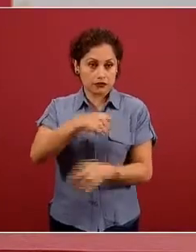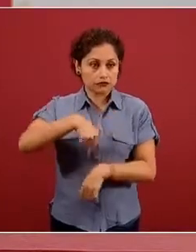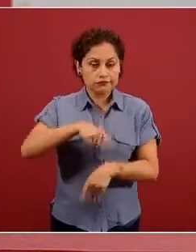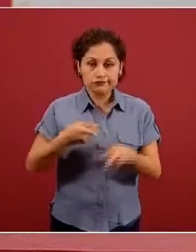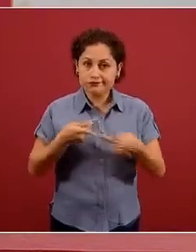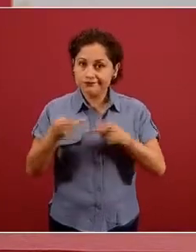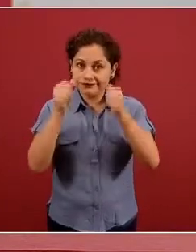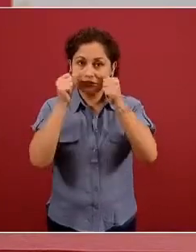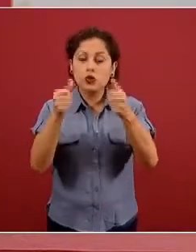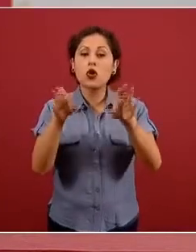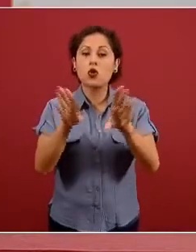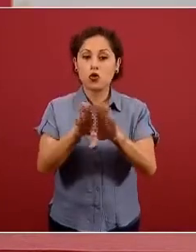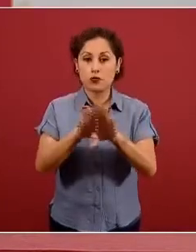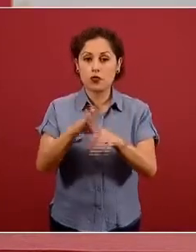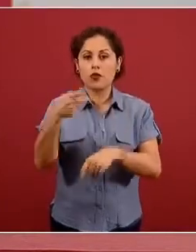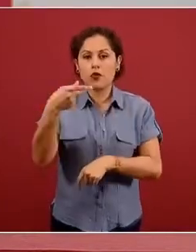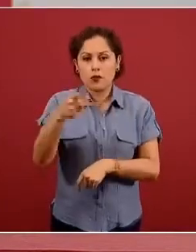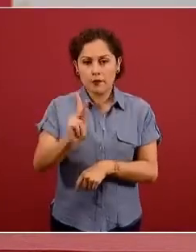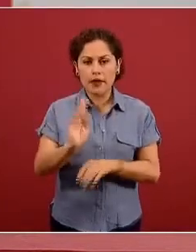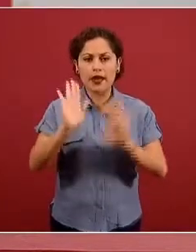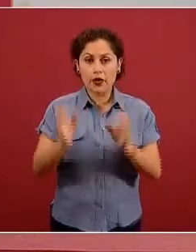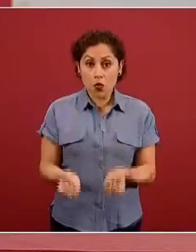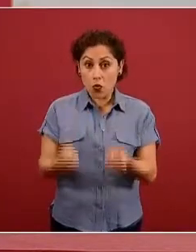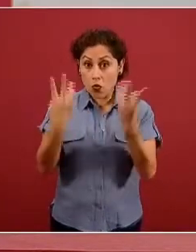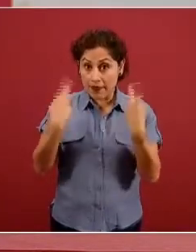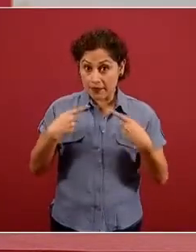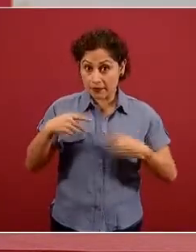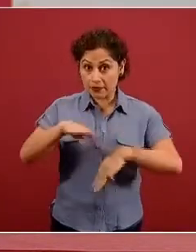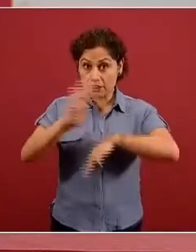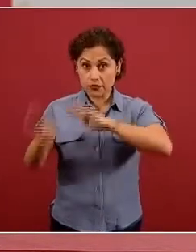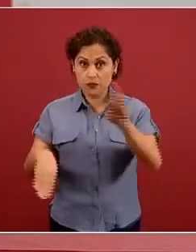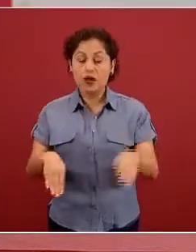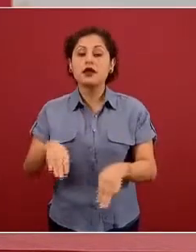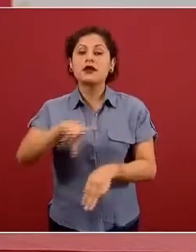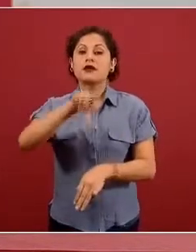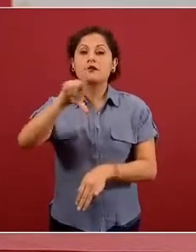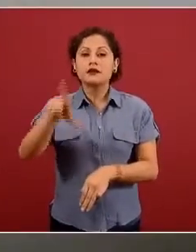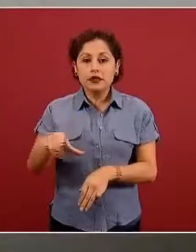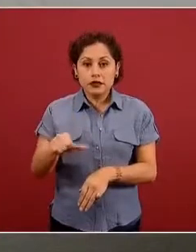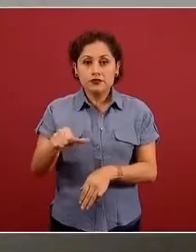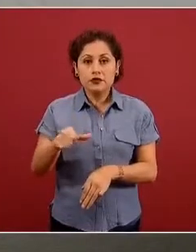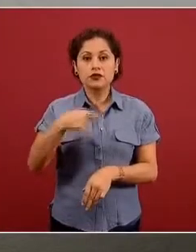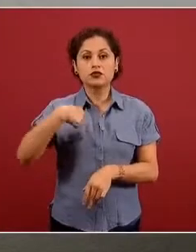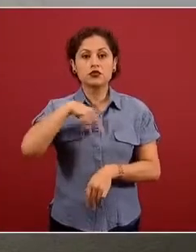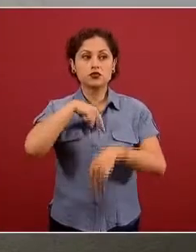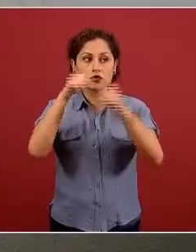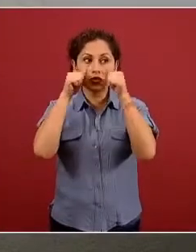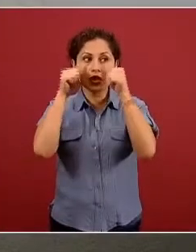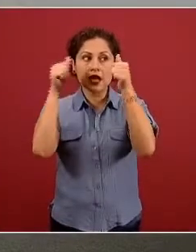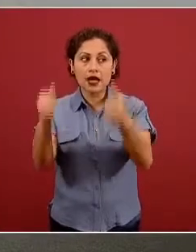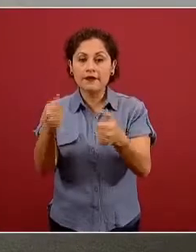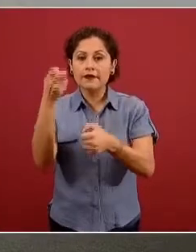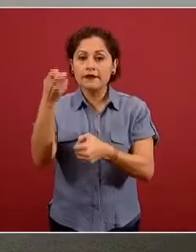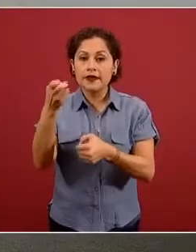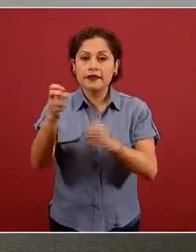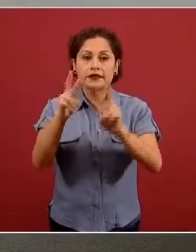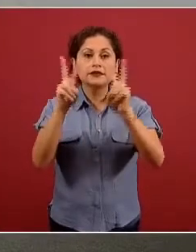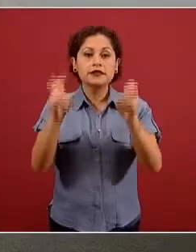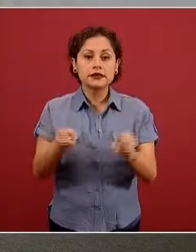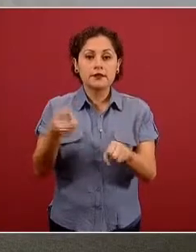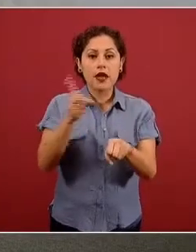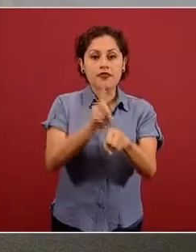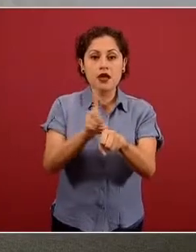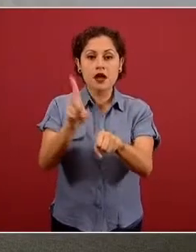independientemente del número, cuáles son las condiciones de bioseguridad necesarias para atender este tipo de situaciones todos los